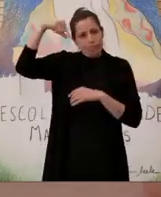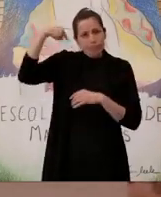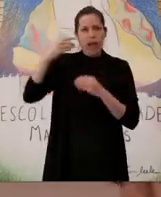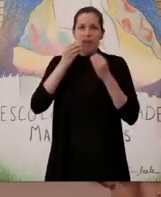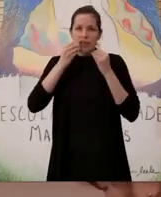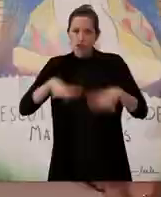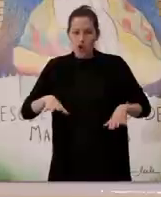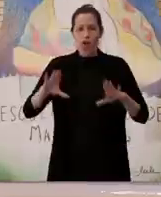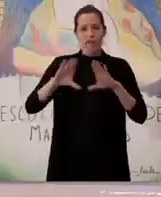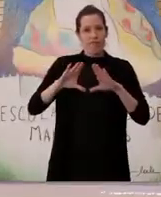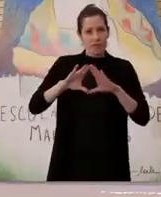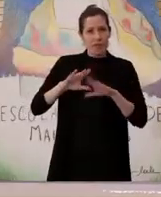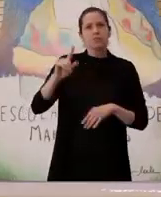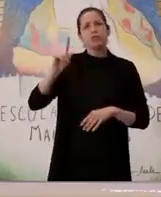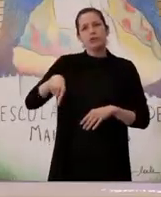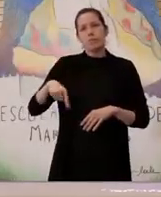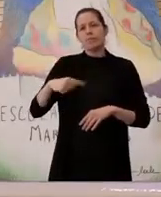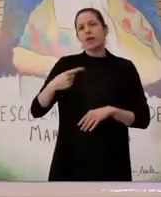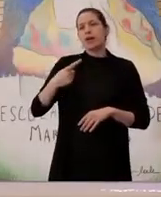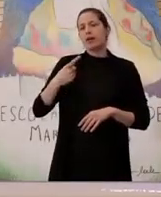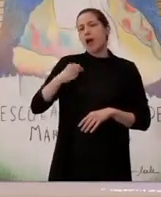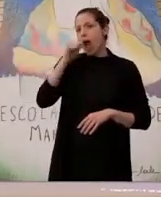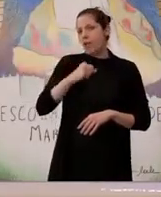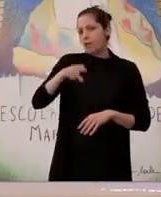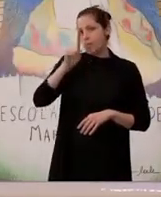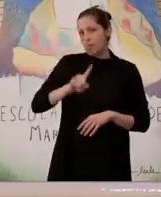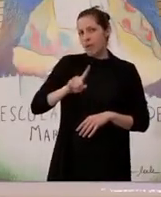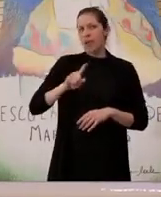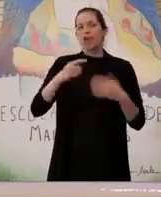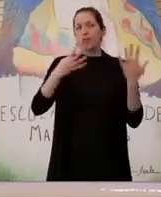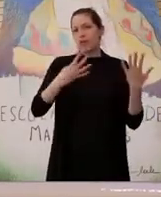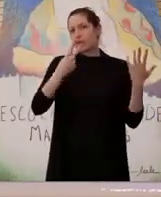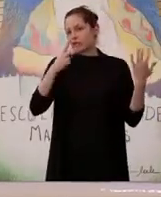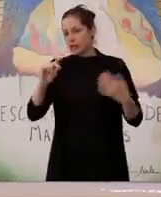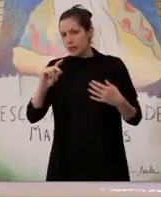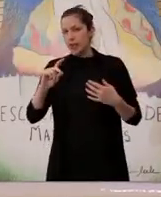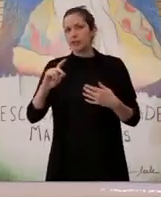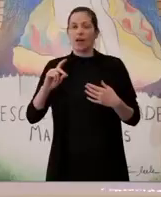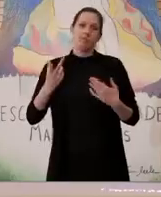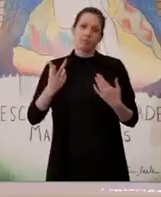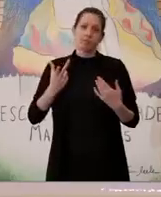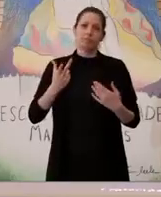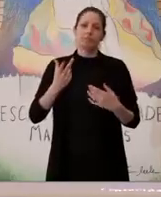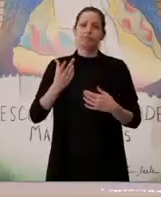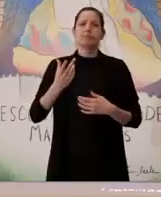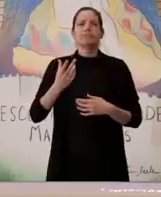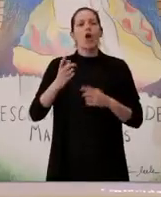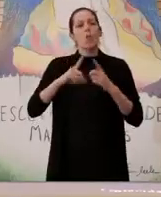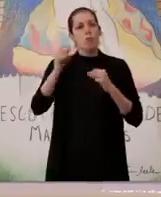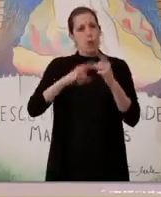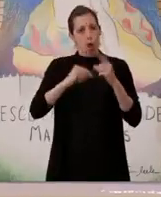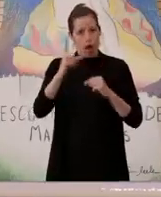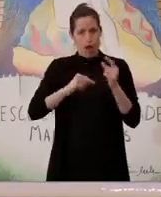endeuano 1970 milita y no nacionalismo en 1962 recién creado bloque nacionalista Gallego